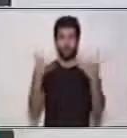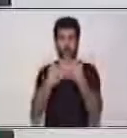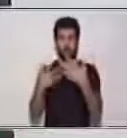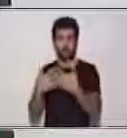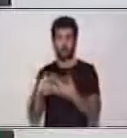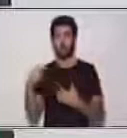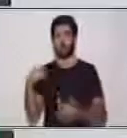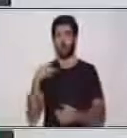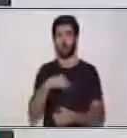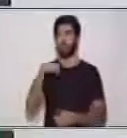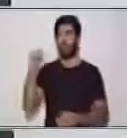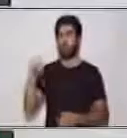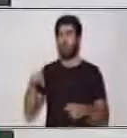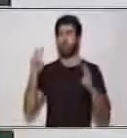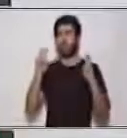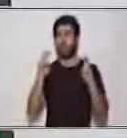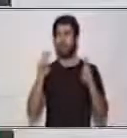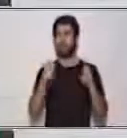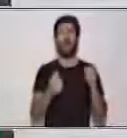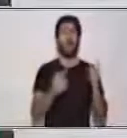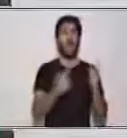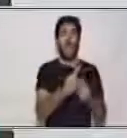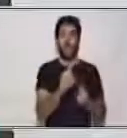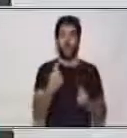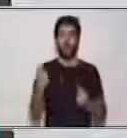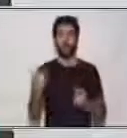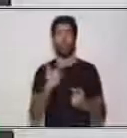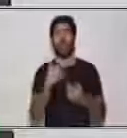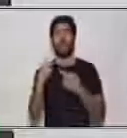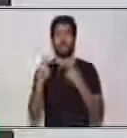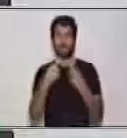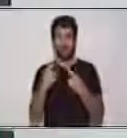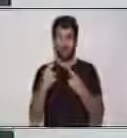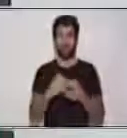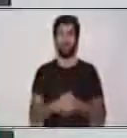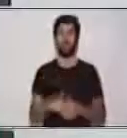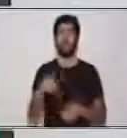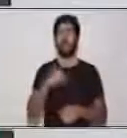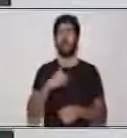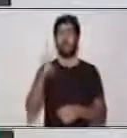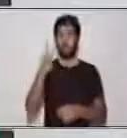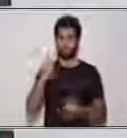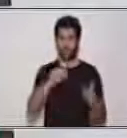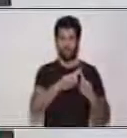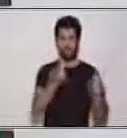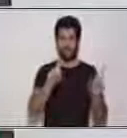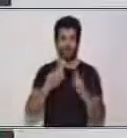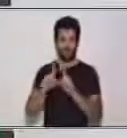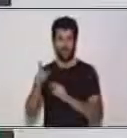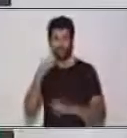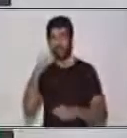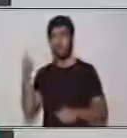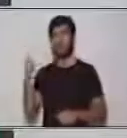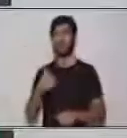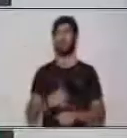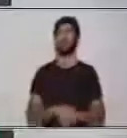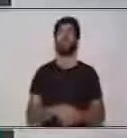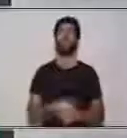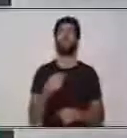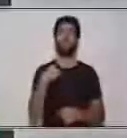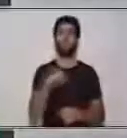y qué relaciones hay entre ellas. Existen dos tipos de concordancia. Hemos hablado